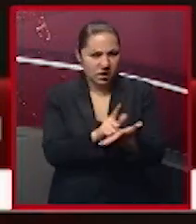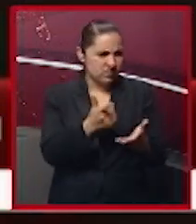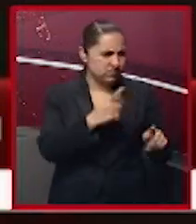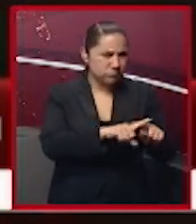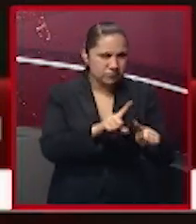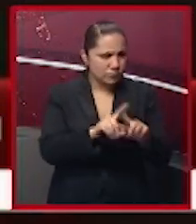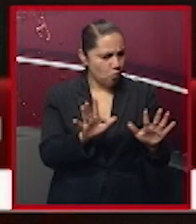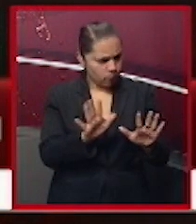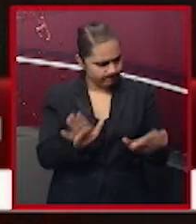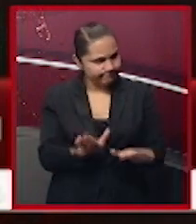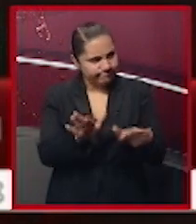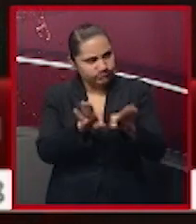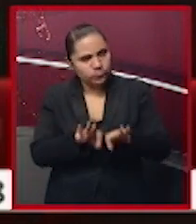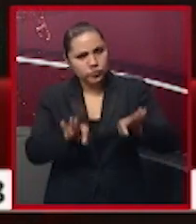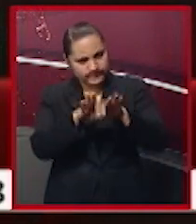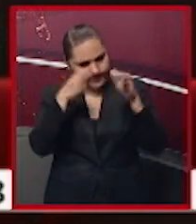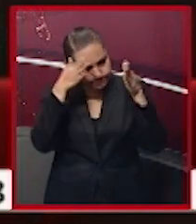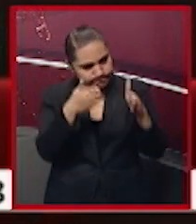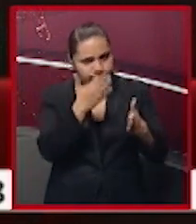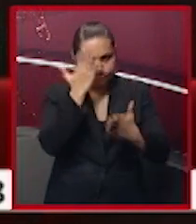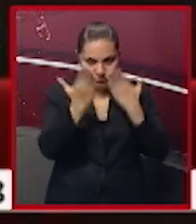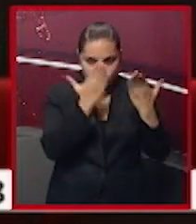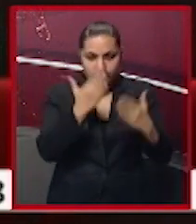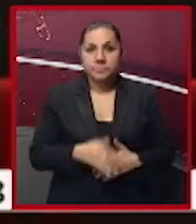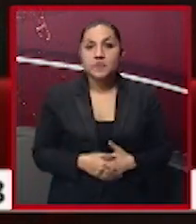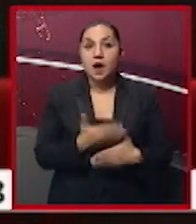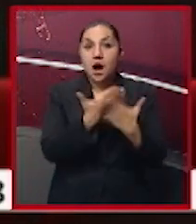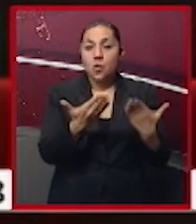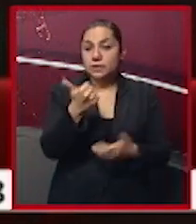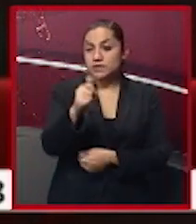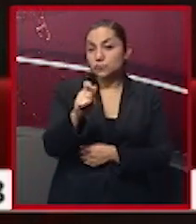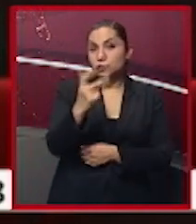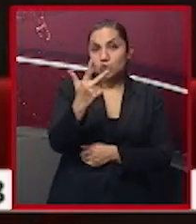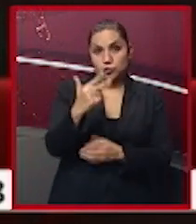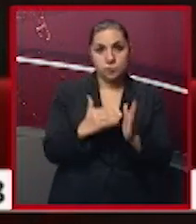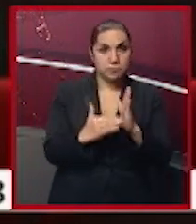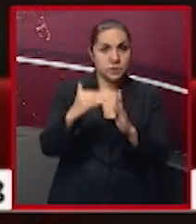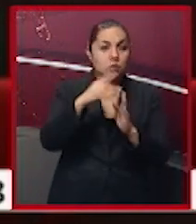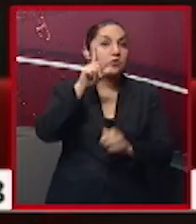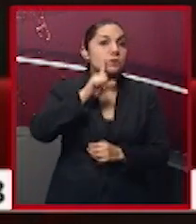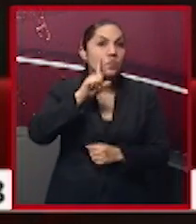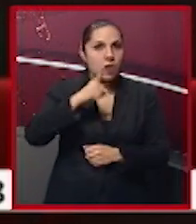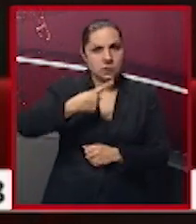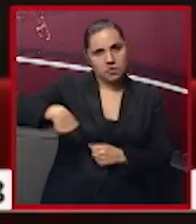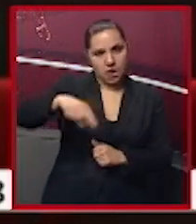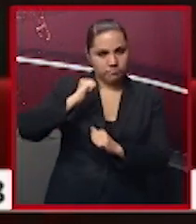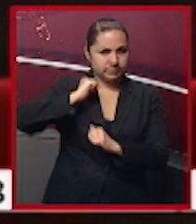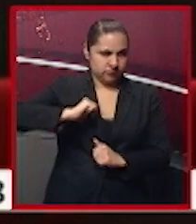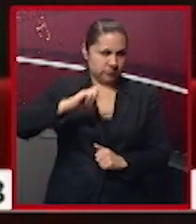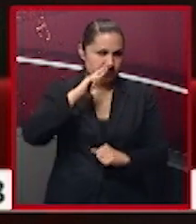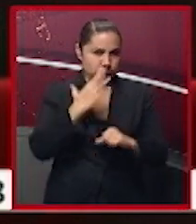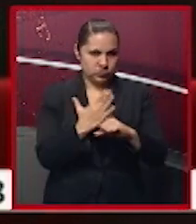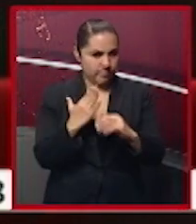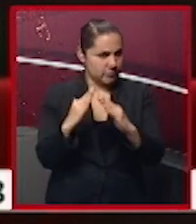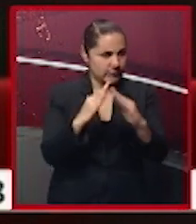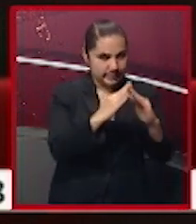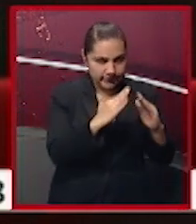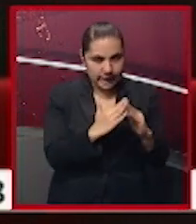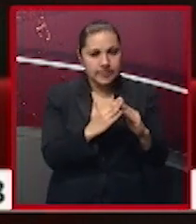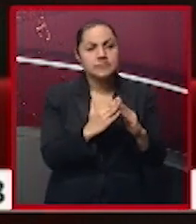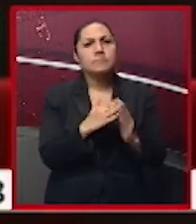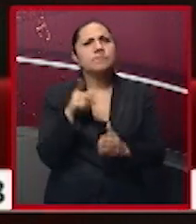Hoy, 6.8 millones de jefas de hogar mexicanas cuentan ya con su póliza y más